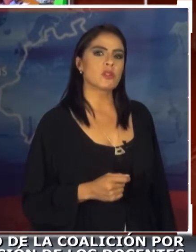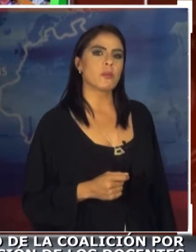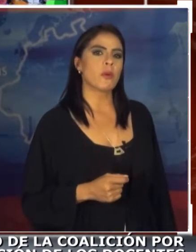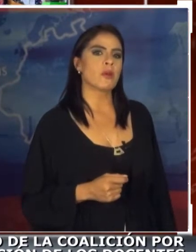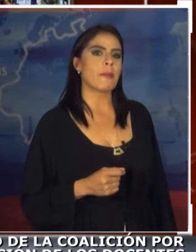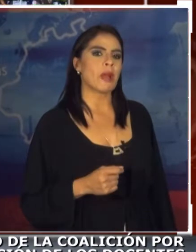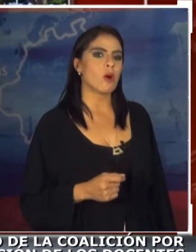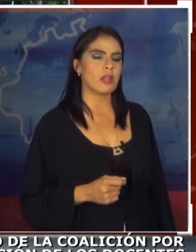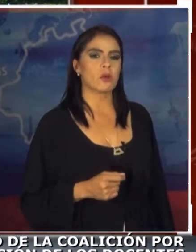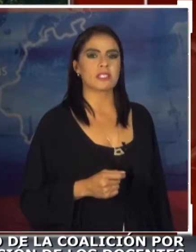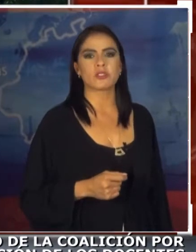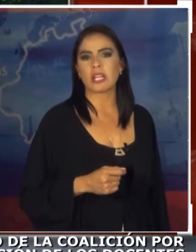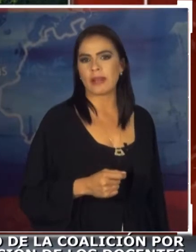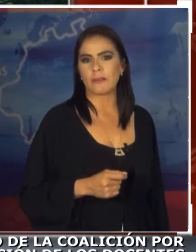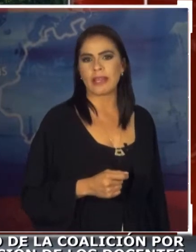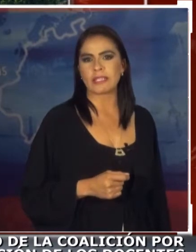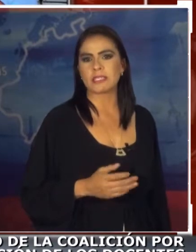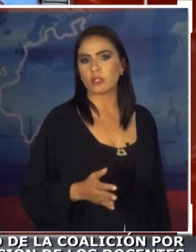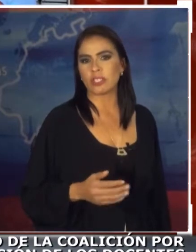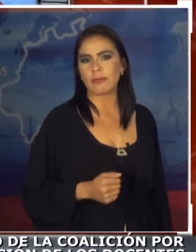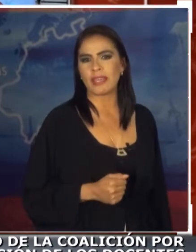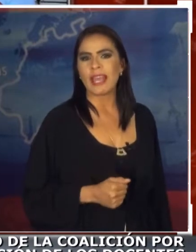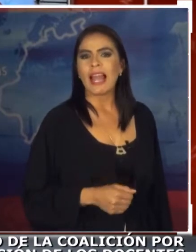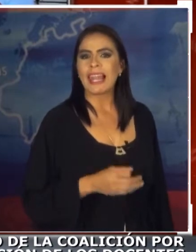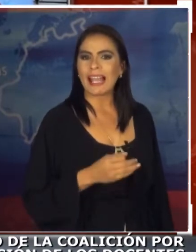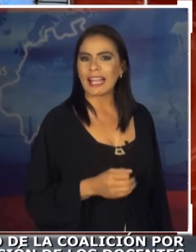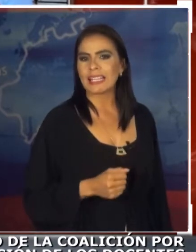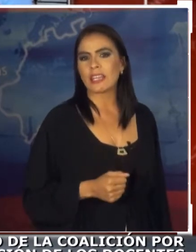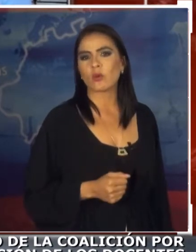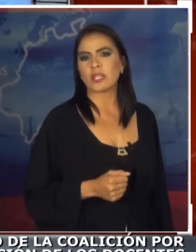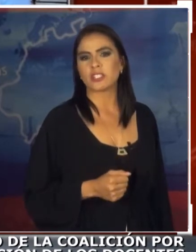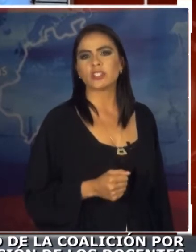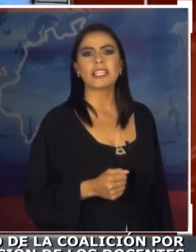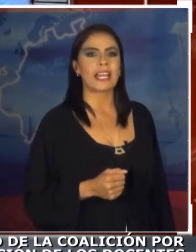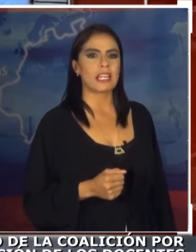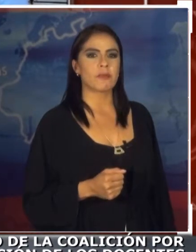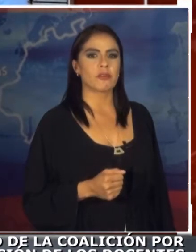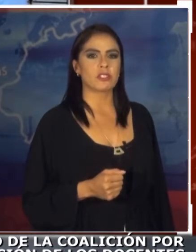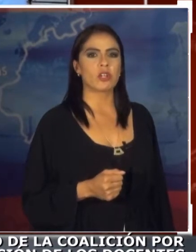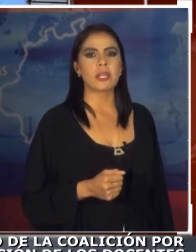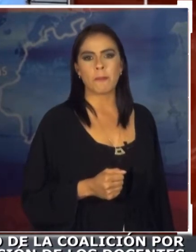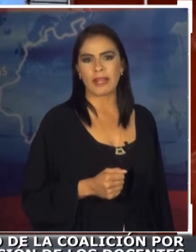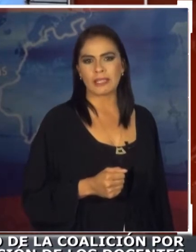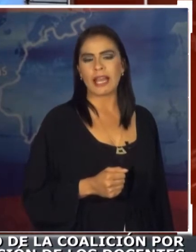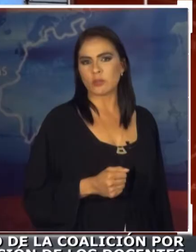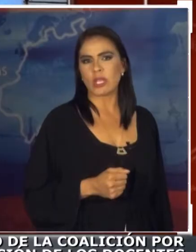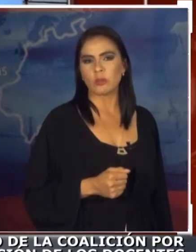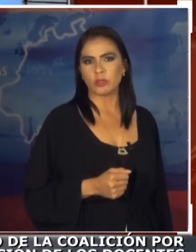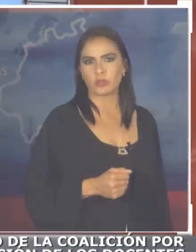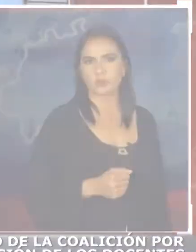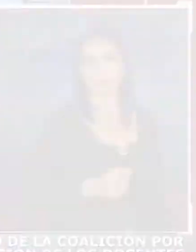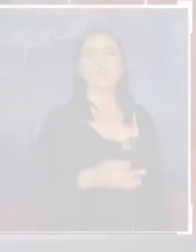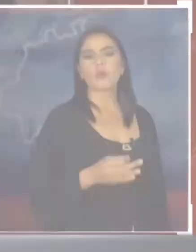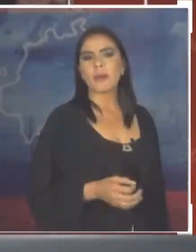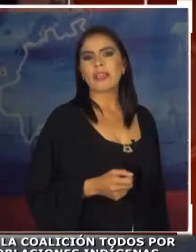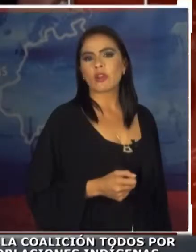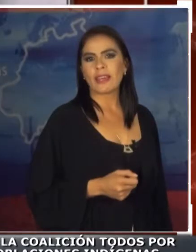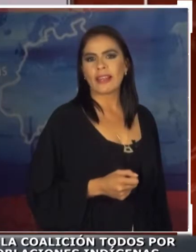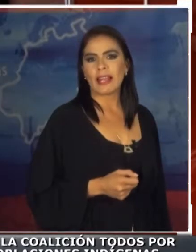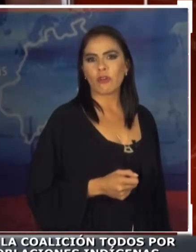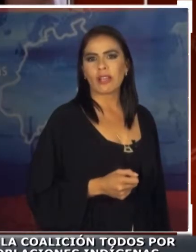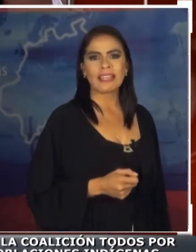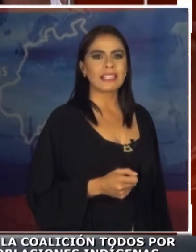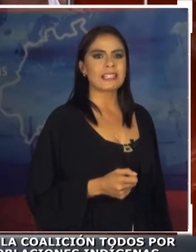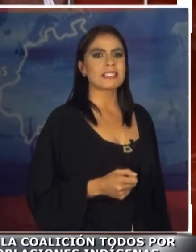sólo el impulso por una mejor educación salvará al país sino también la calidad de educación que cada profesor imparte a sus alumnos nuvia mayorga